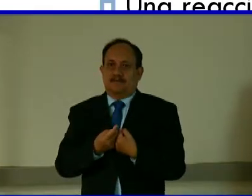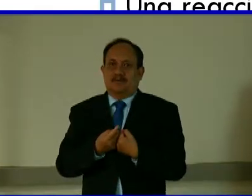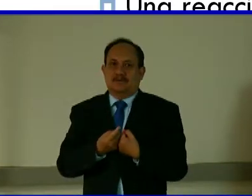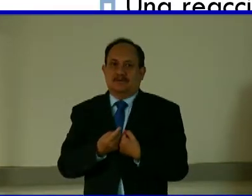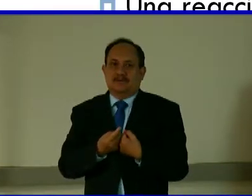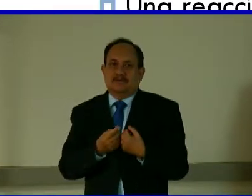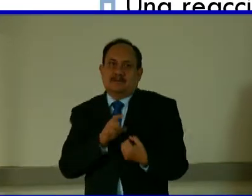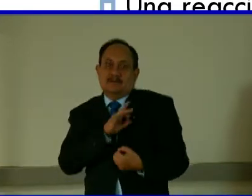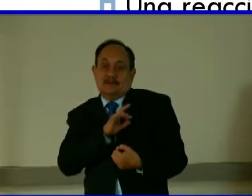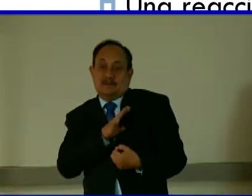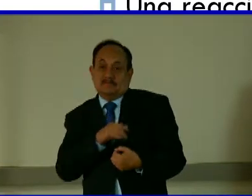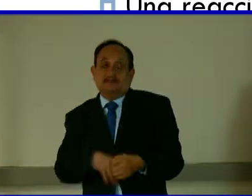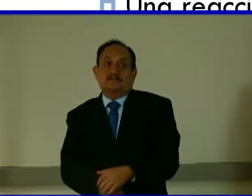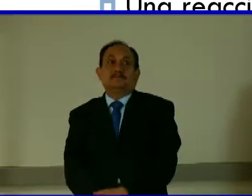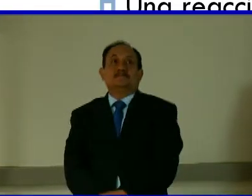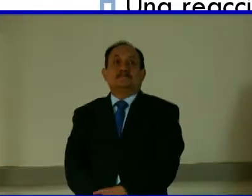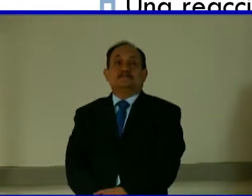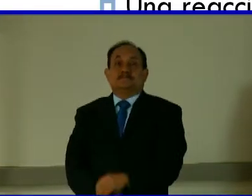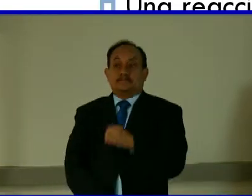significativos.